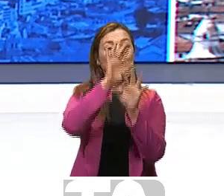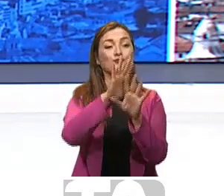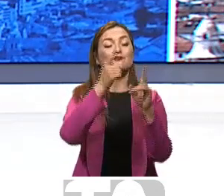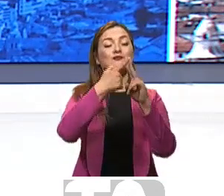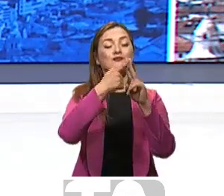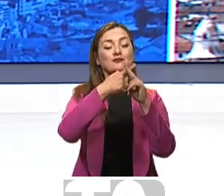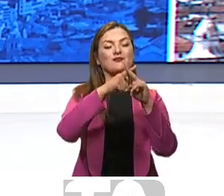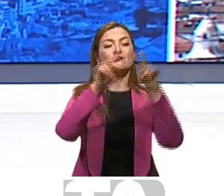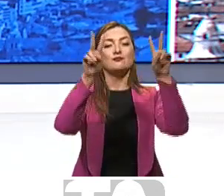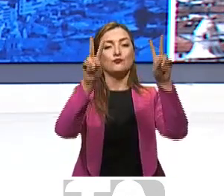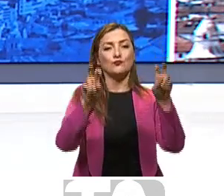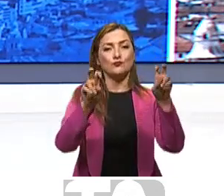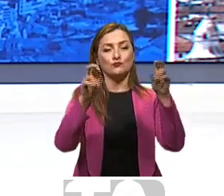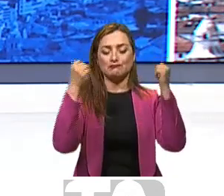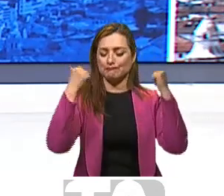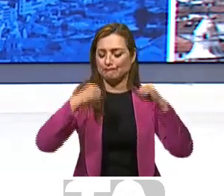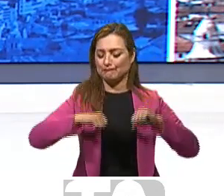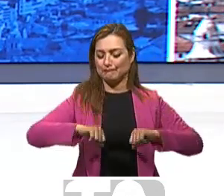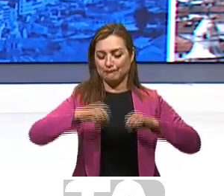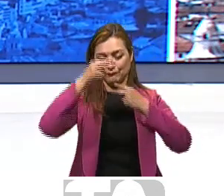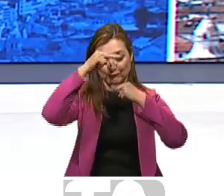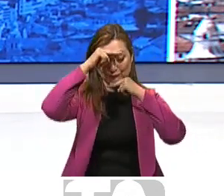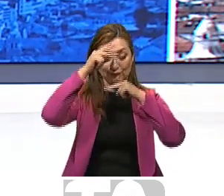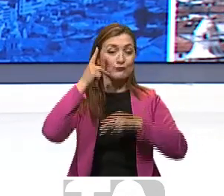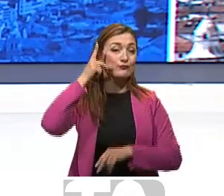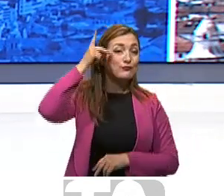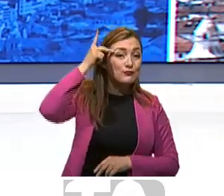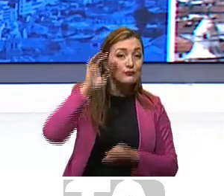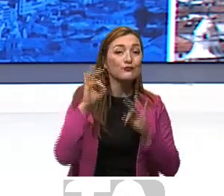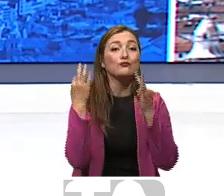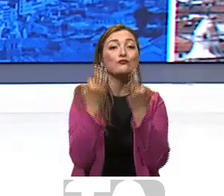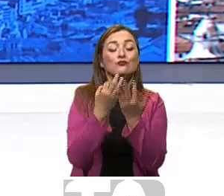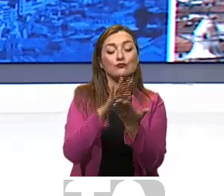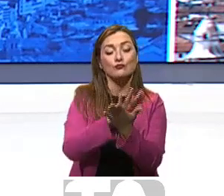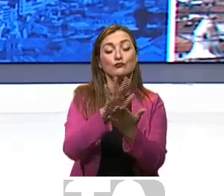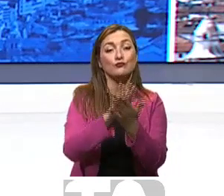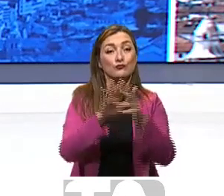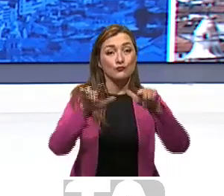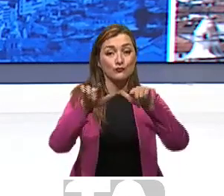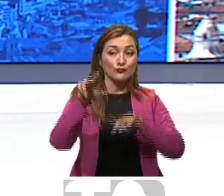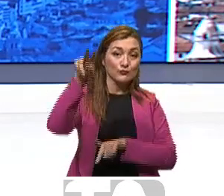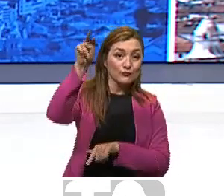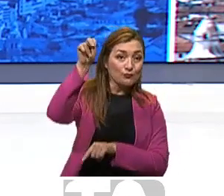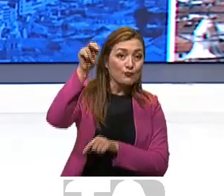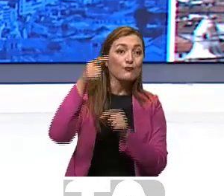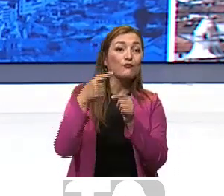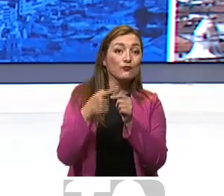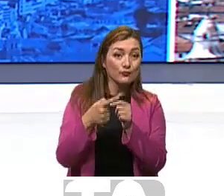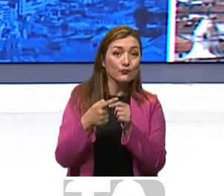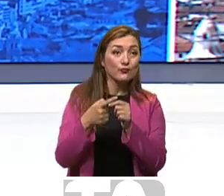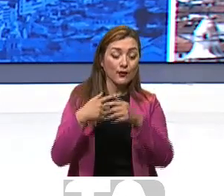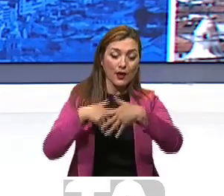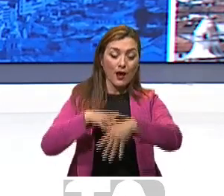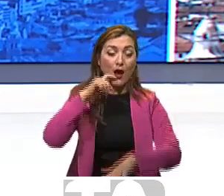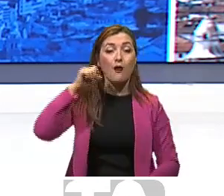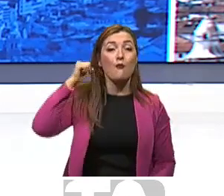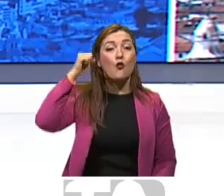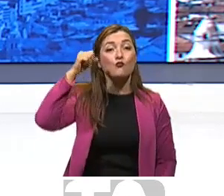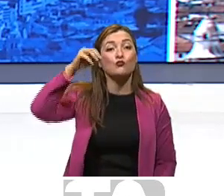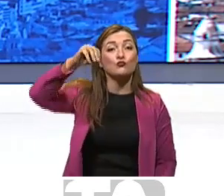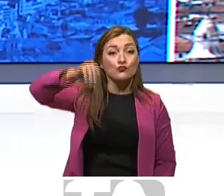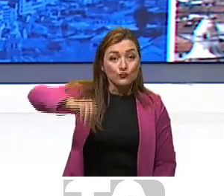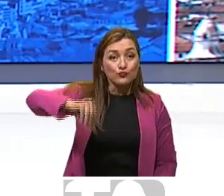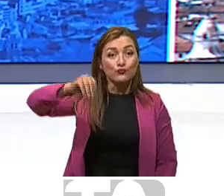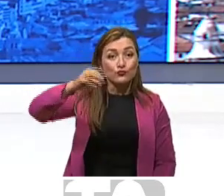comenzamos contándoles una triste noticia, porque padres de familia de una unidad educativa ubicada en el norte de Quito realizaron un plantón este